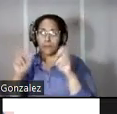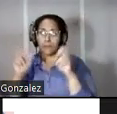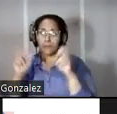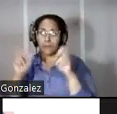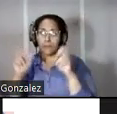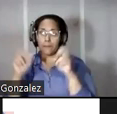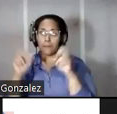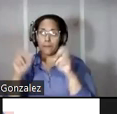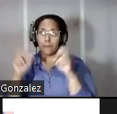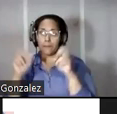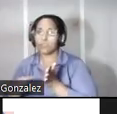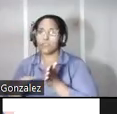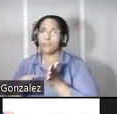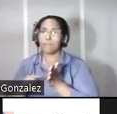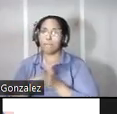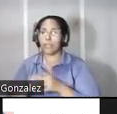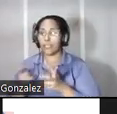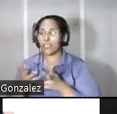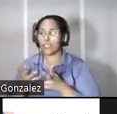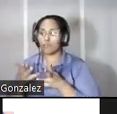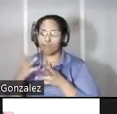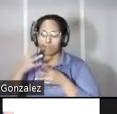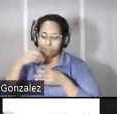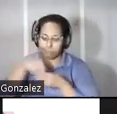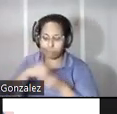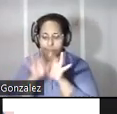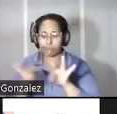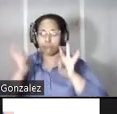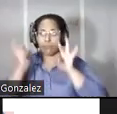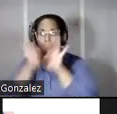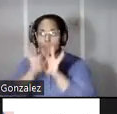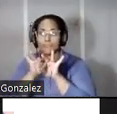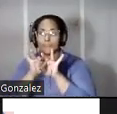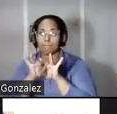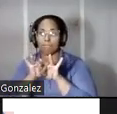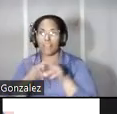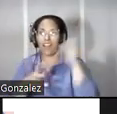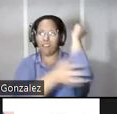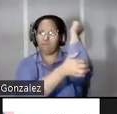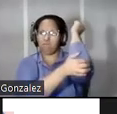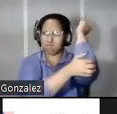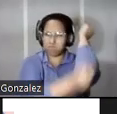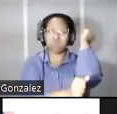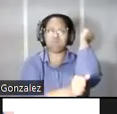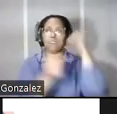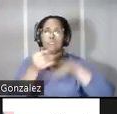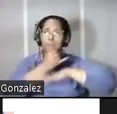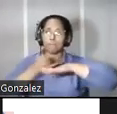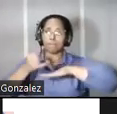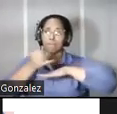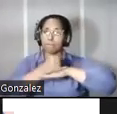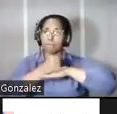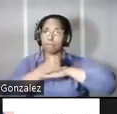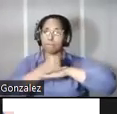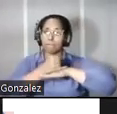estudio es uno en que convergen, y esto es importante, la severa pobreza